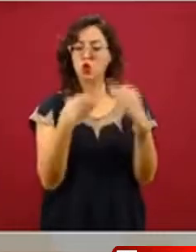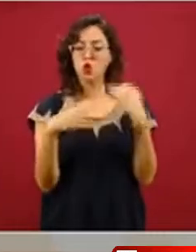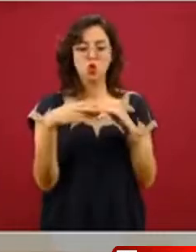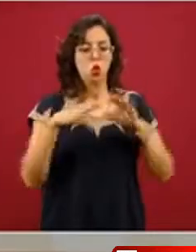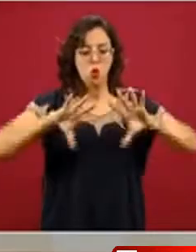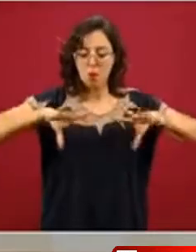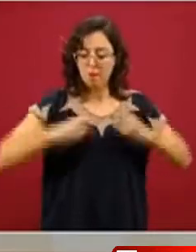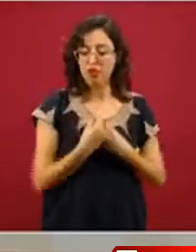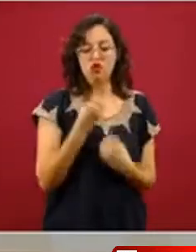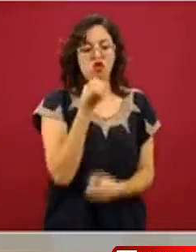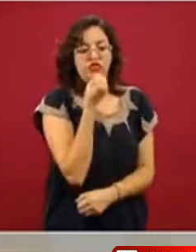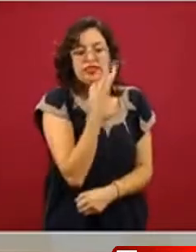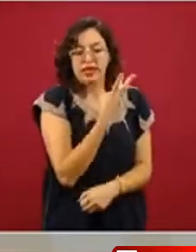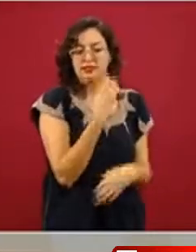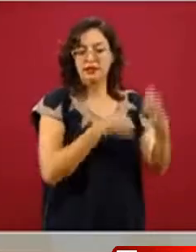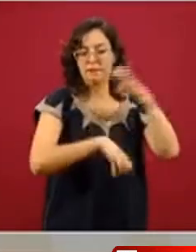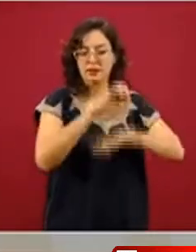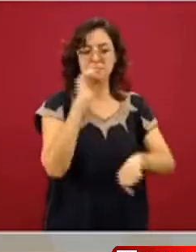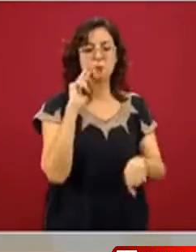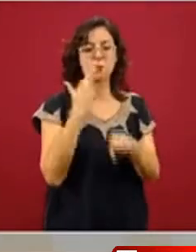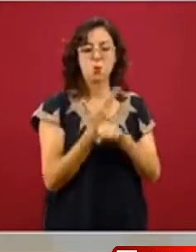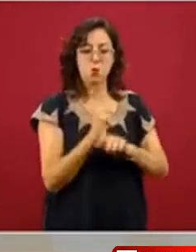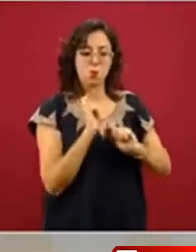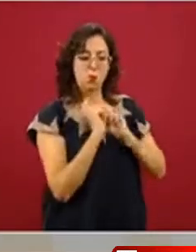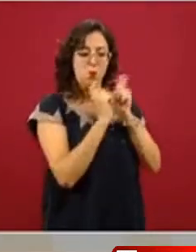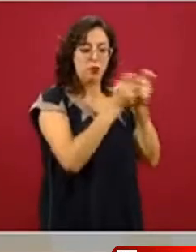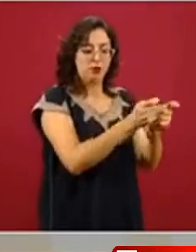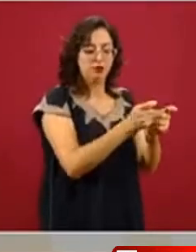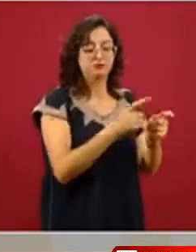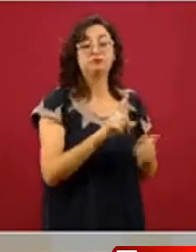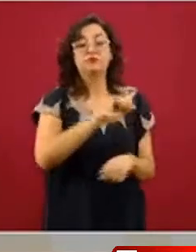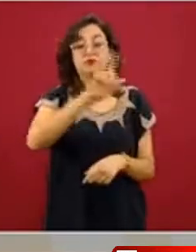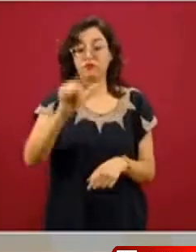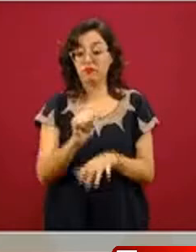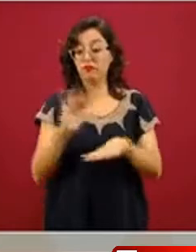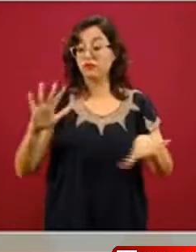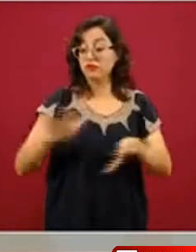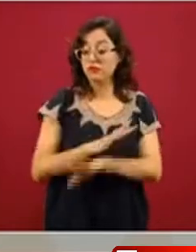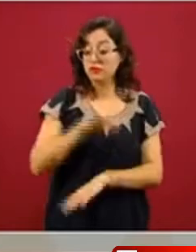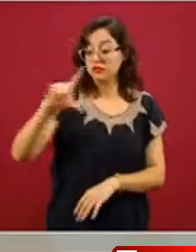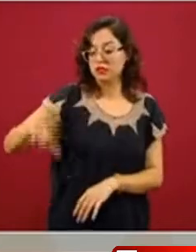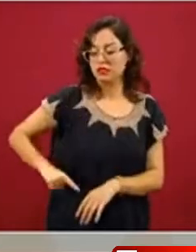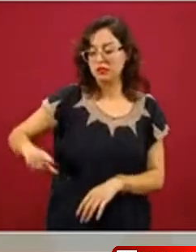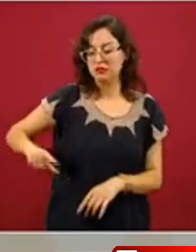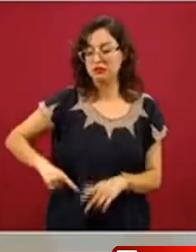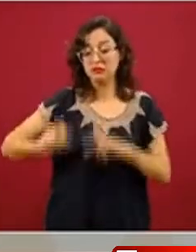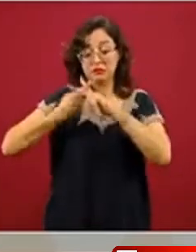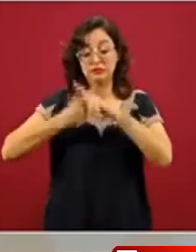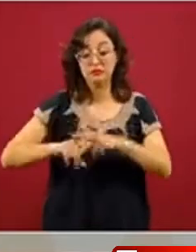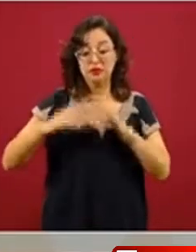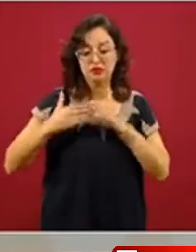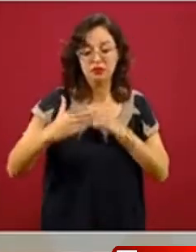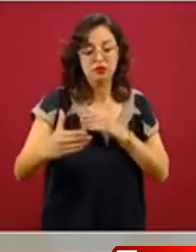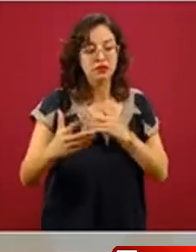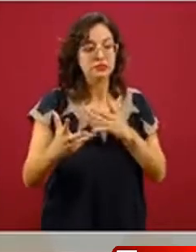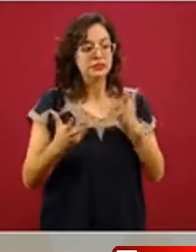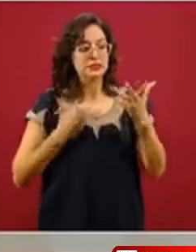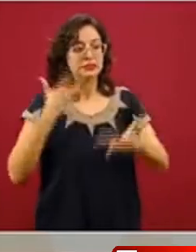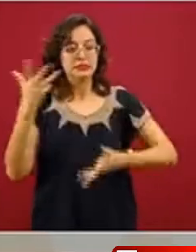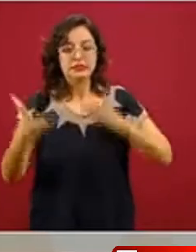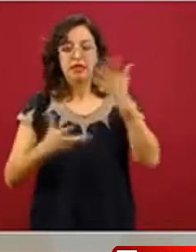el paquete. Esto obviamente puso al gobierno mexicano en una situación de